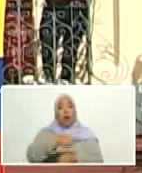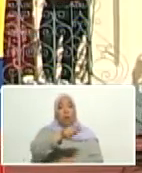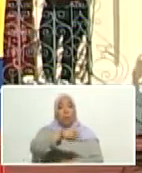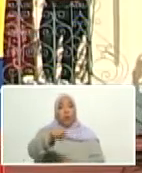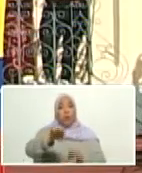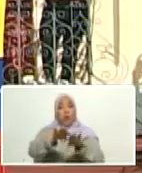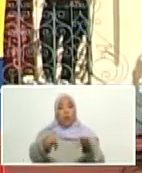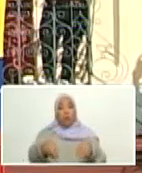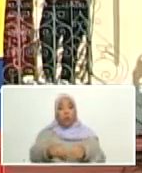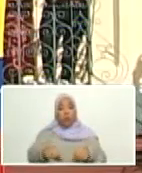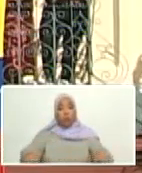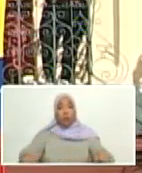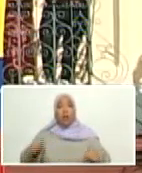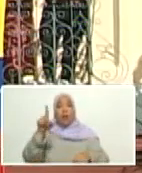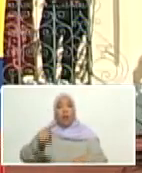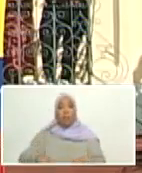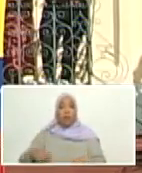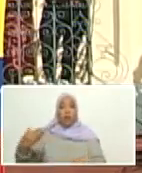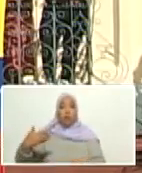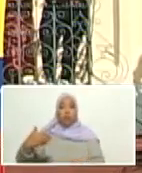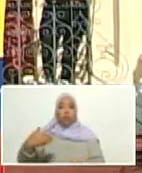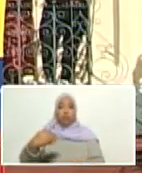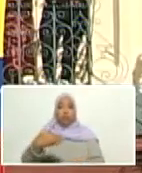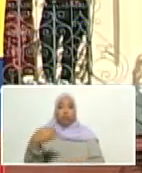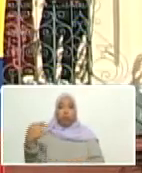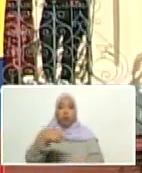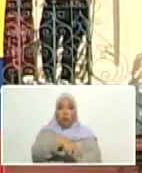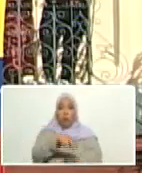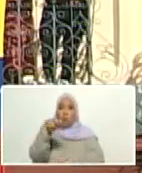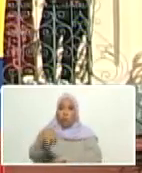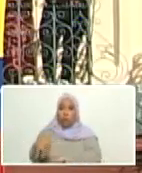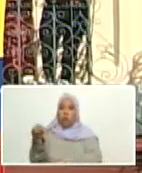los pescadores, la mujer patriota,